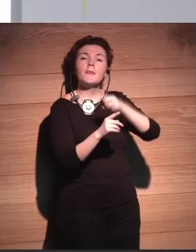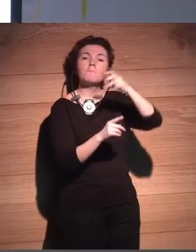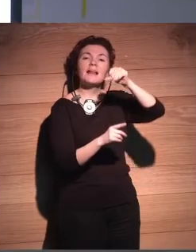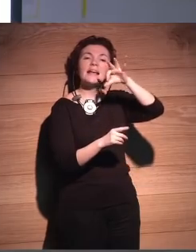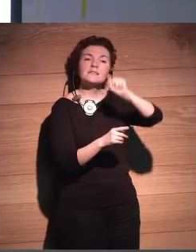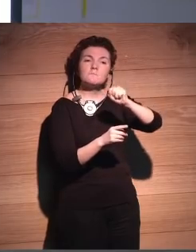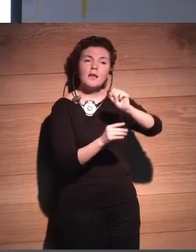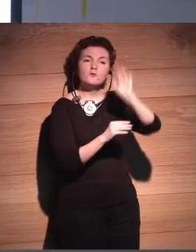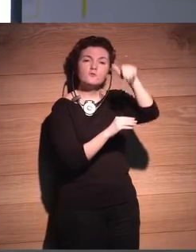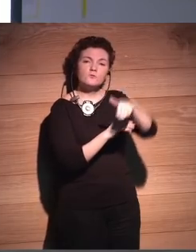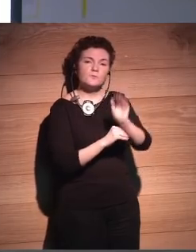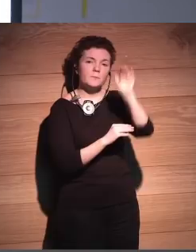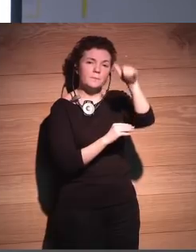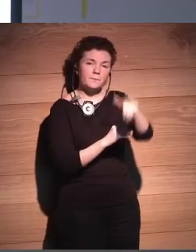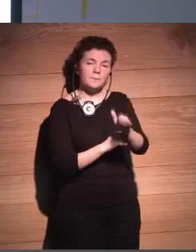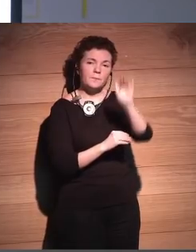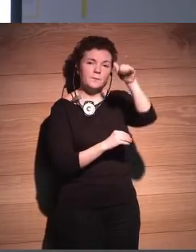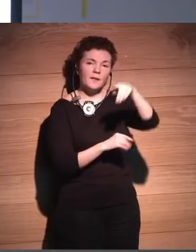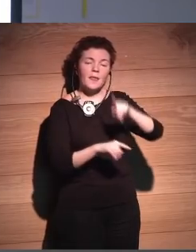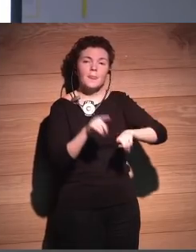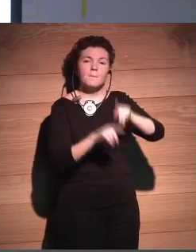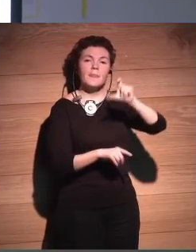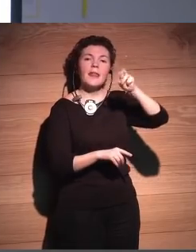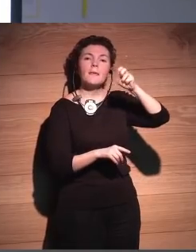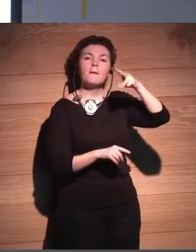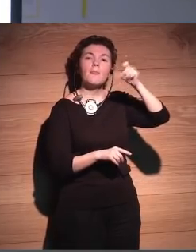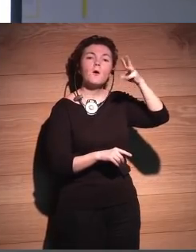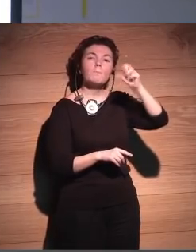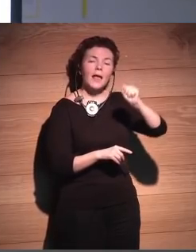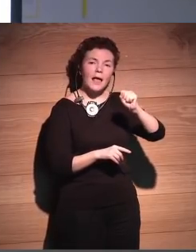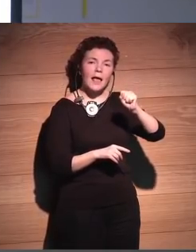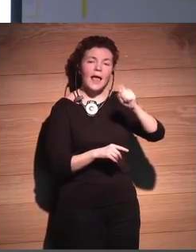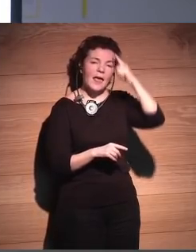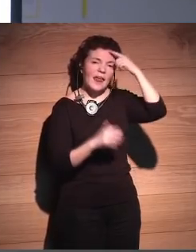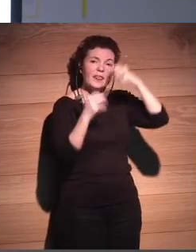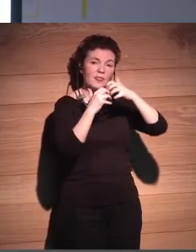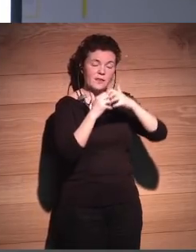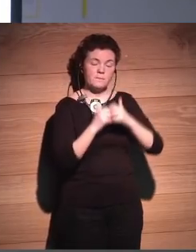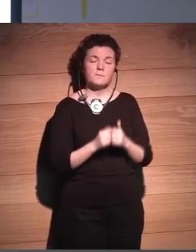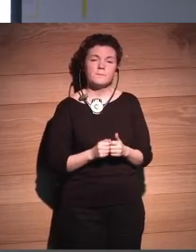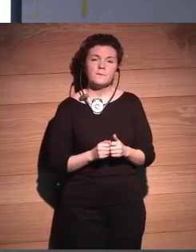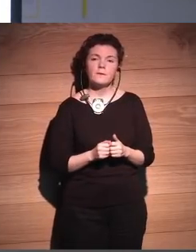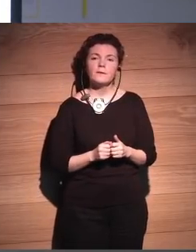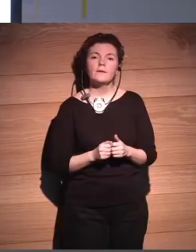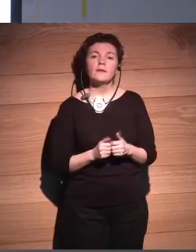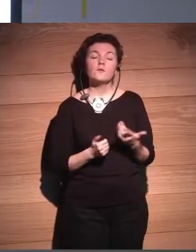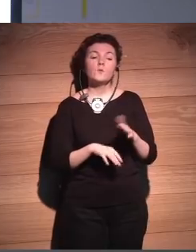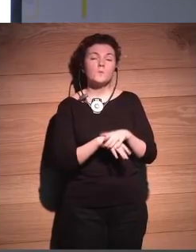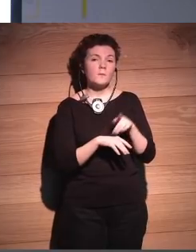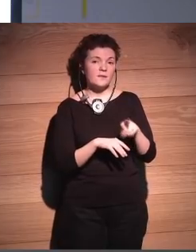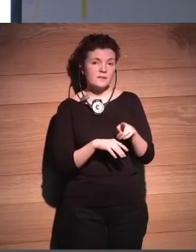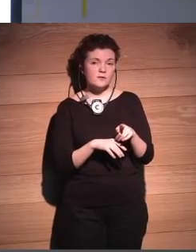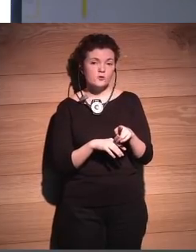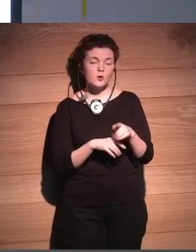plasma sube y baja en función del Levodopa en la en el cerebro. Entonces, debido a esto,